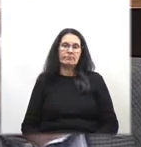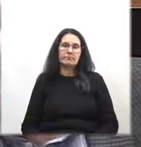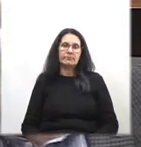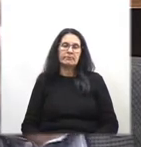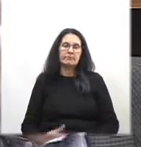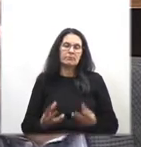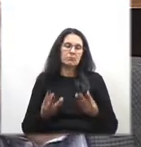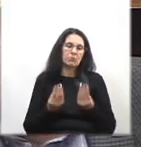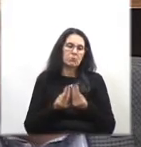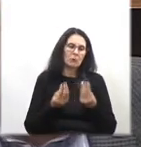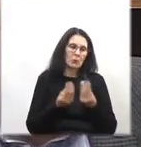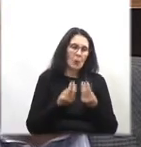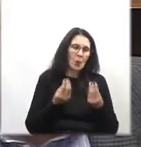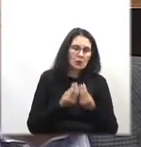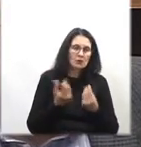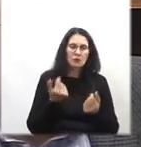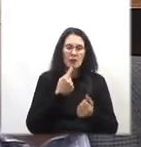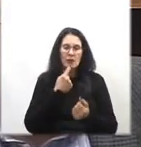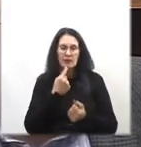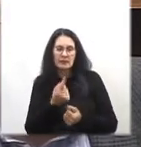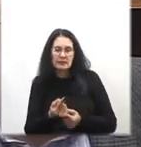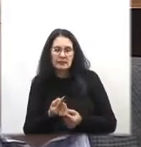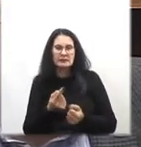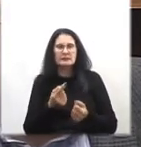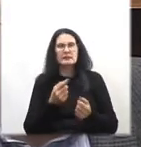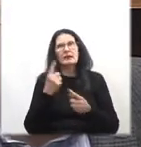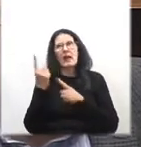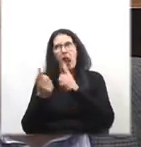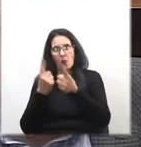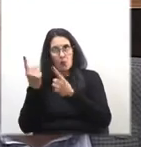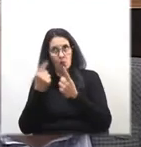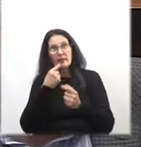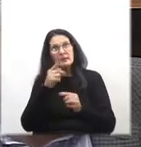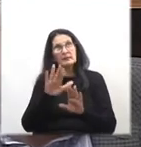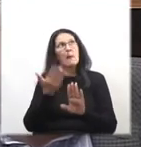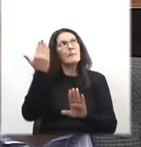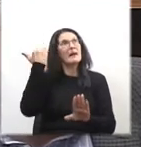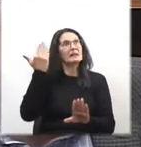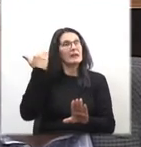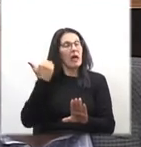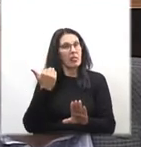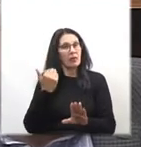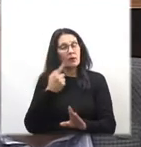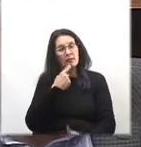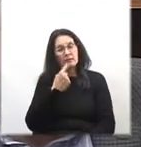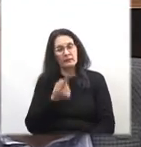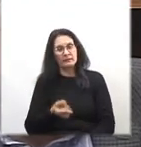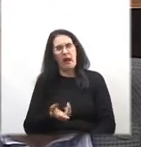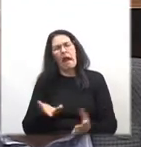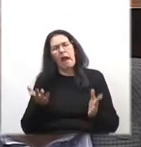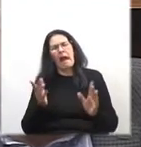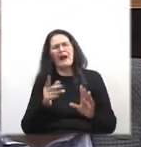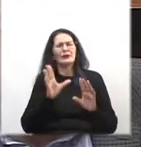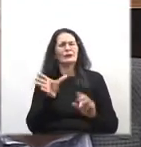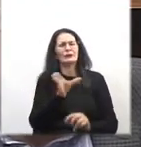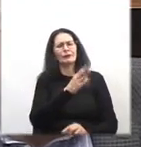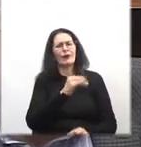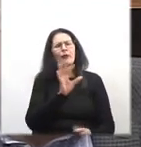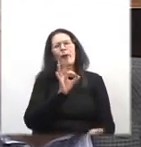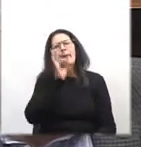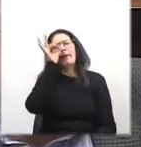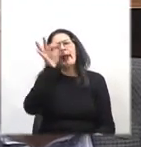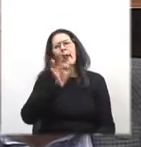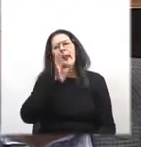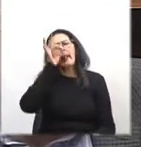A que muchos que nos dicen, y muchos que decían también en el pasado, que todo eran discursos, que todo